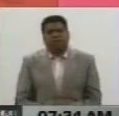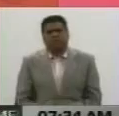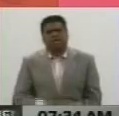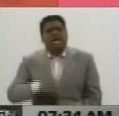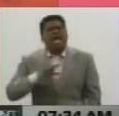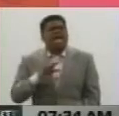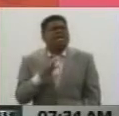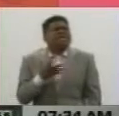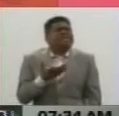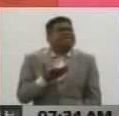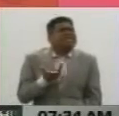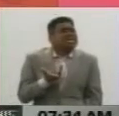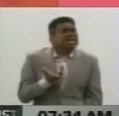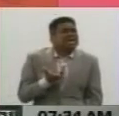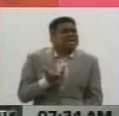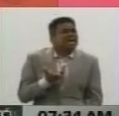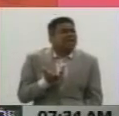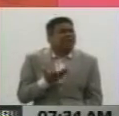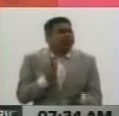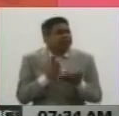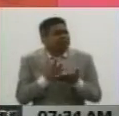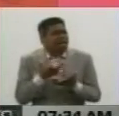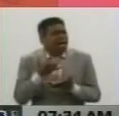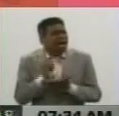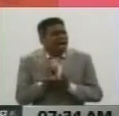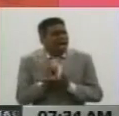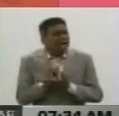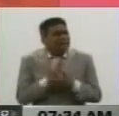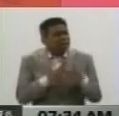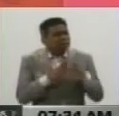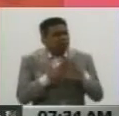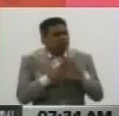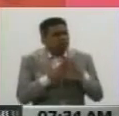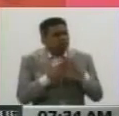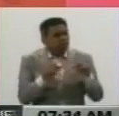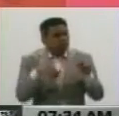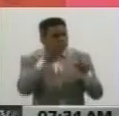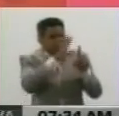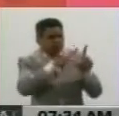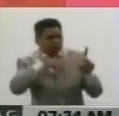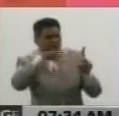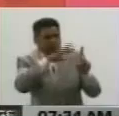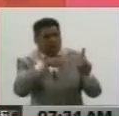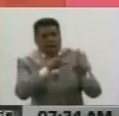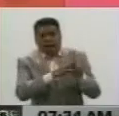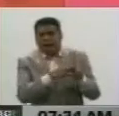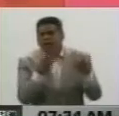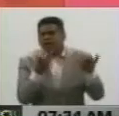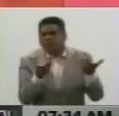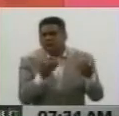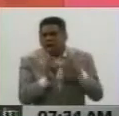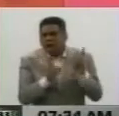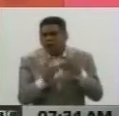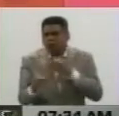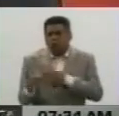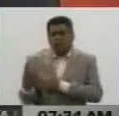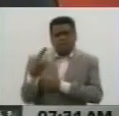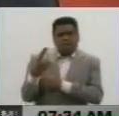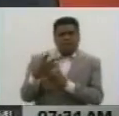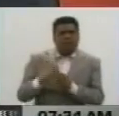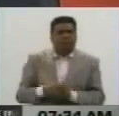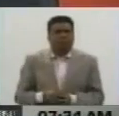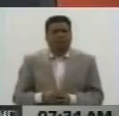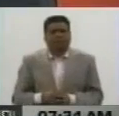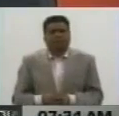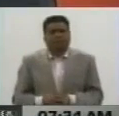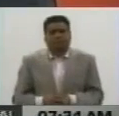detrás del arco minero que ha sido satanizado por algún sector, que ha sido tan defendido por otro? Bueno, la zona